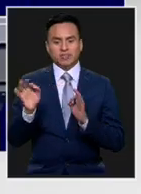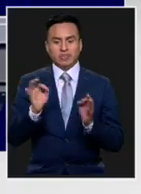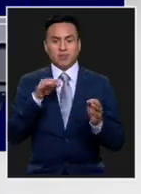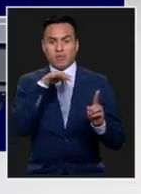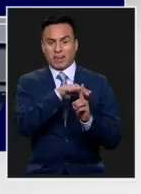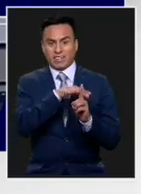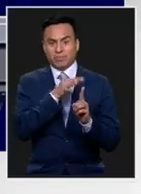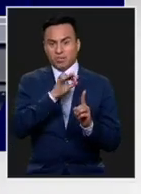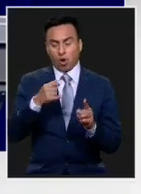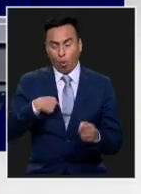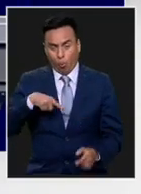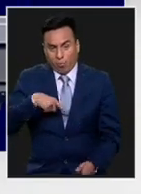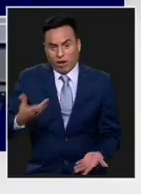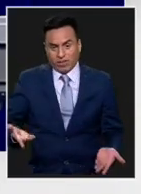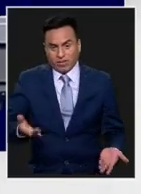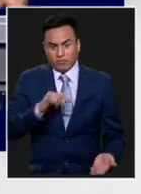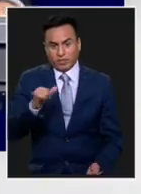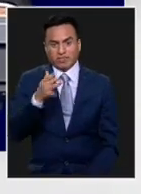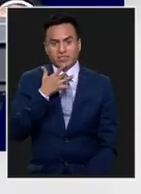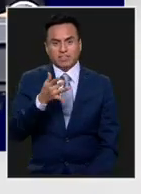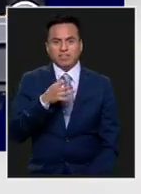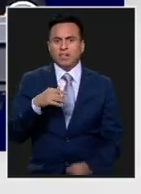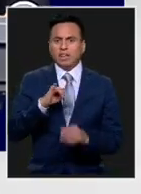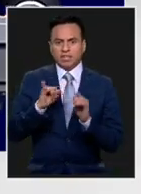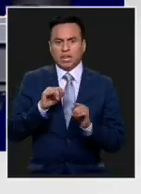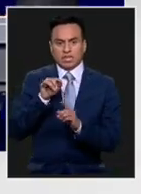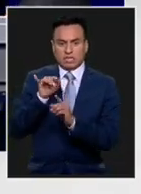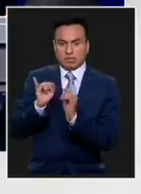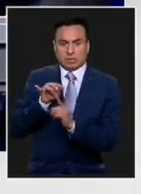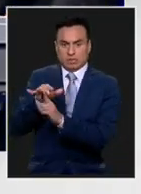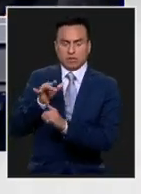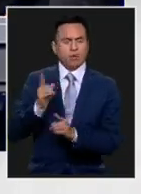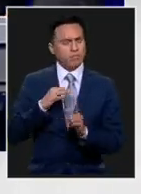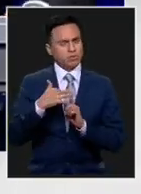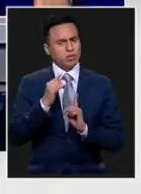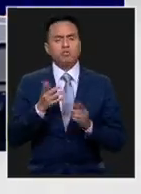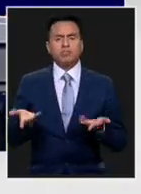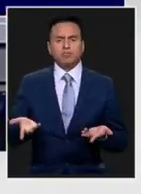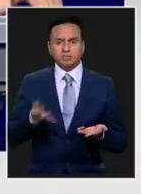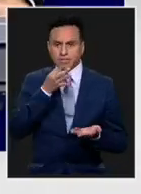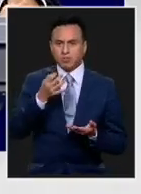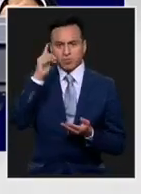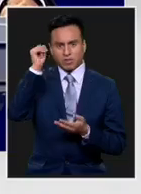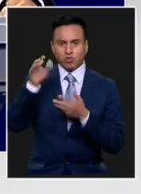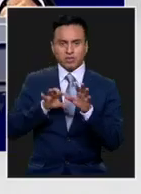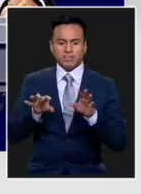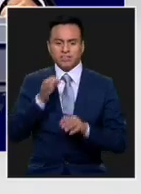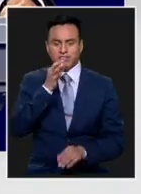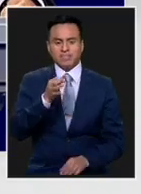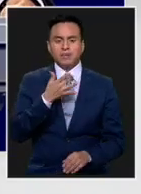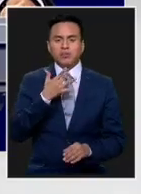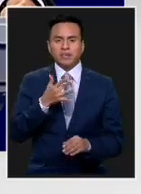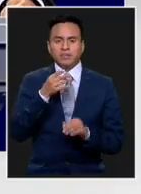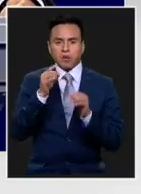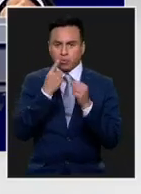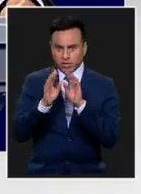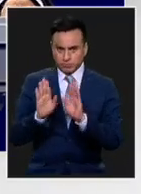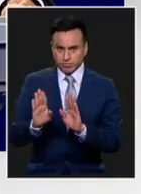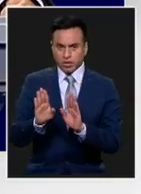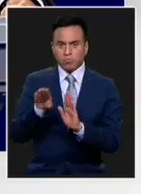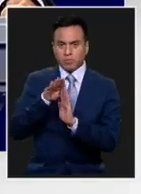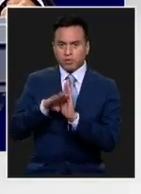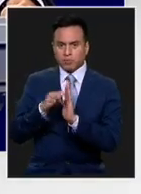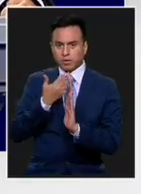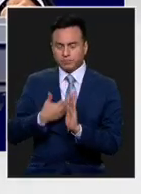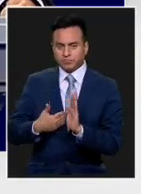Lorrete, voy a ser yo el culpable, pues, Manuel José, no me han retado y tal vez a ti te retaron. No, a mí no me retaron. Entonces, quiero inventar cosas. Déjame seguir preguntándote. En tu programa de